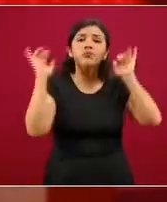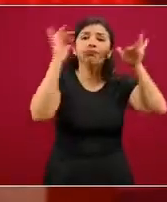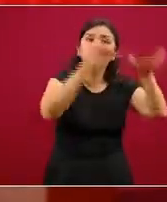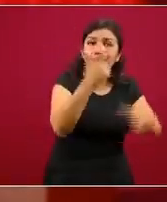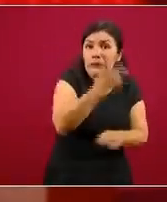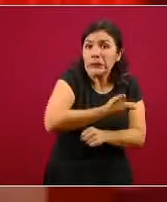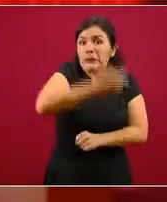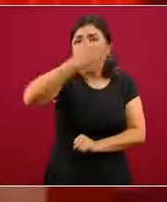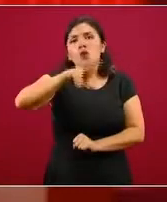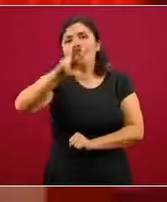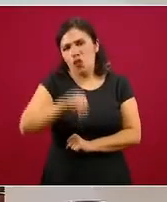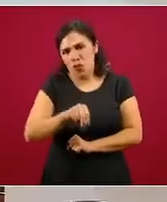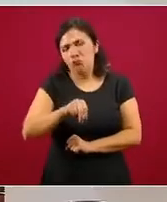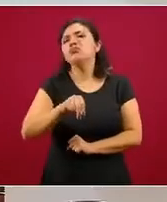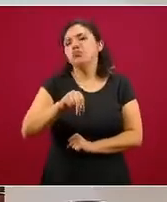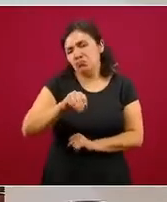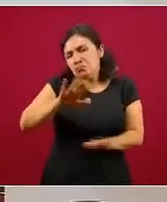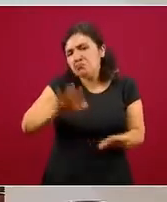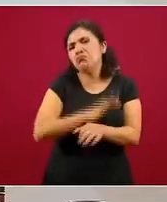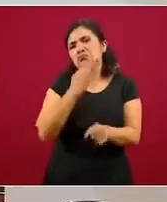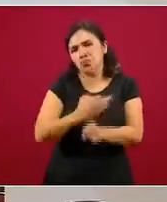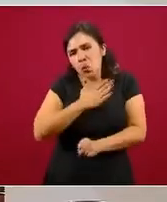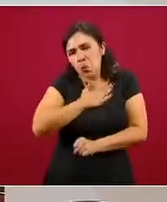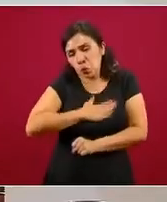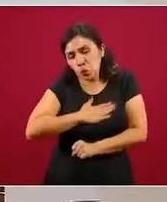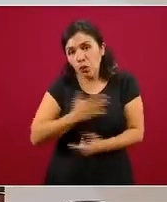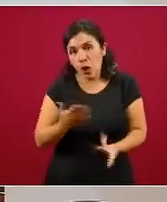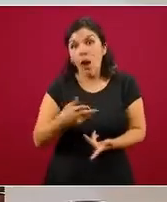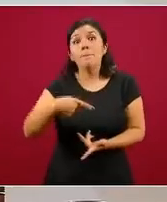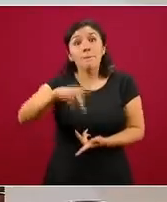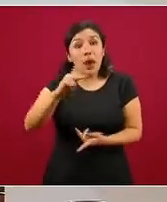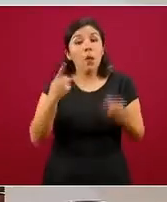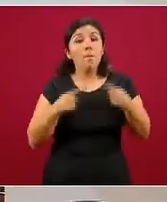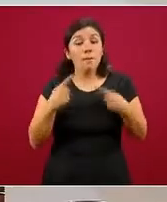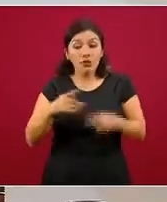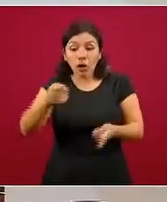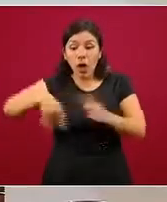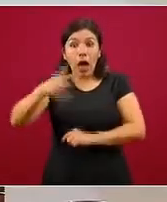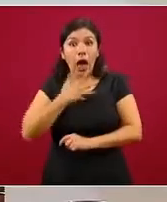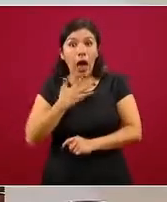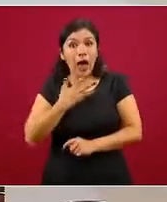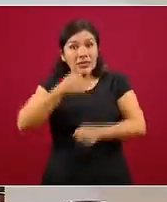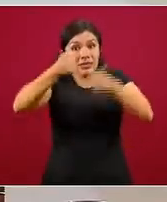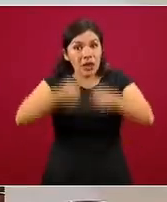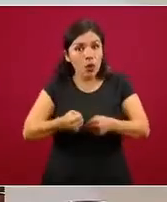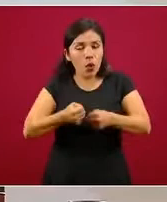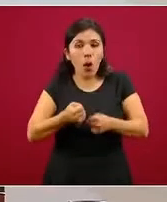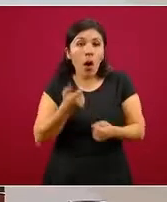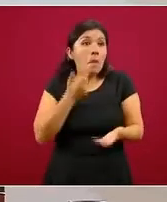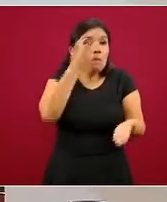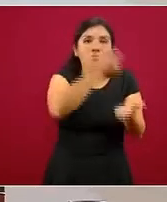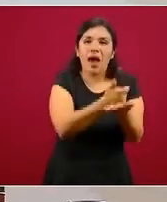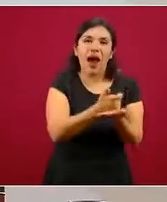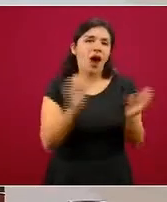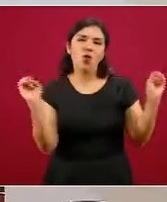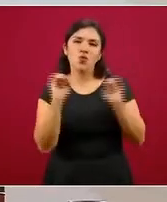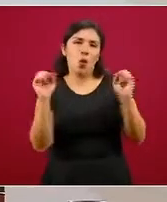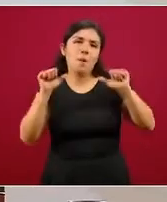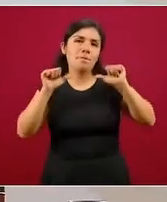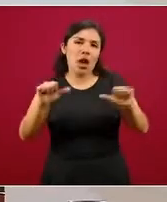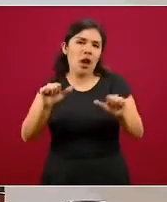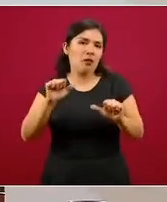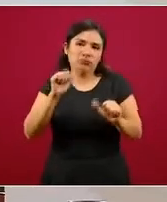no fuera lucrativo. Desde luego, para las personas aseguradas no tiene costo alguno, eso es muy importante tenerlo